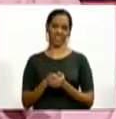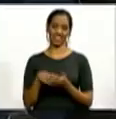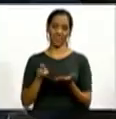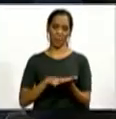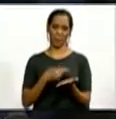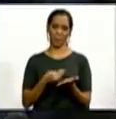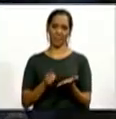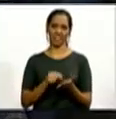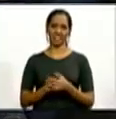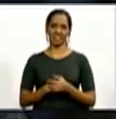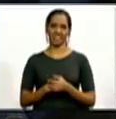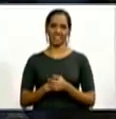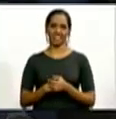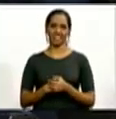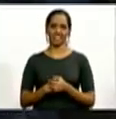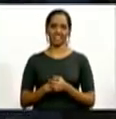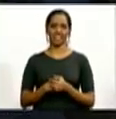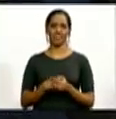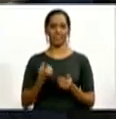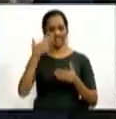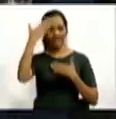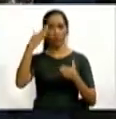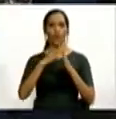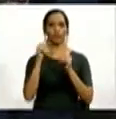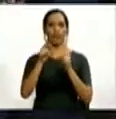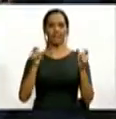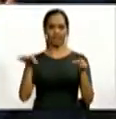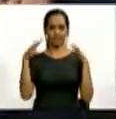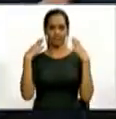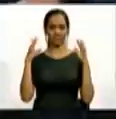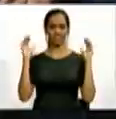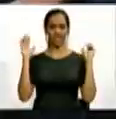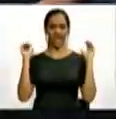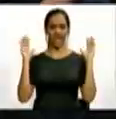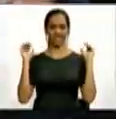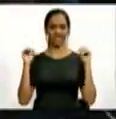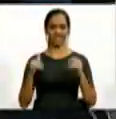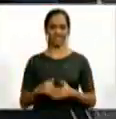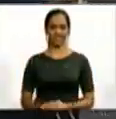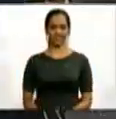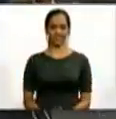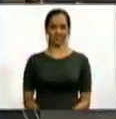Saludos al pana Régulo de Red Radio, que estuvo en sintonía. Saludos a toda la gente que nos vio. Chao, nos vemos el jueves. Nos vemos.